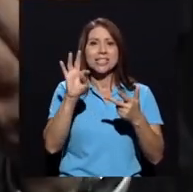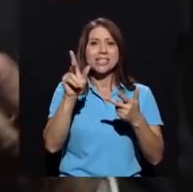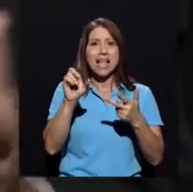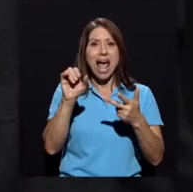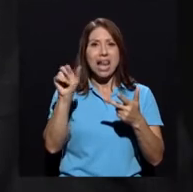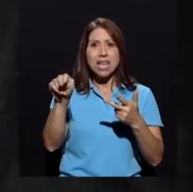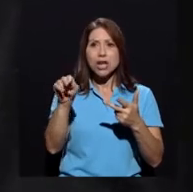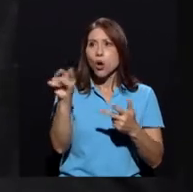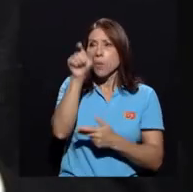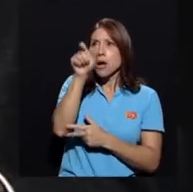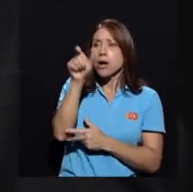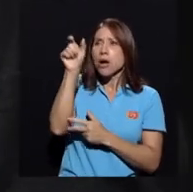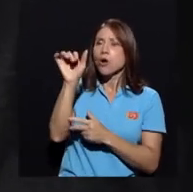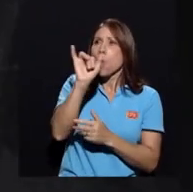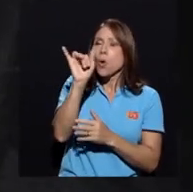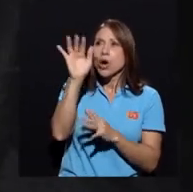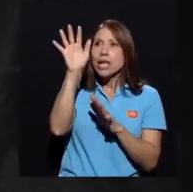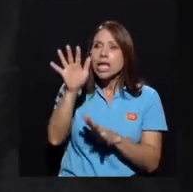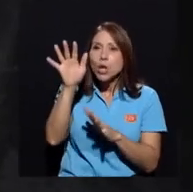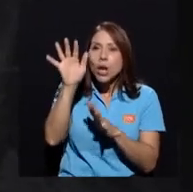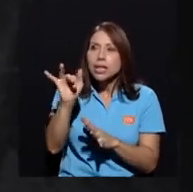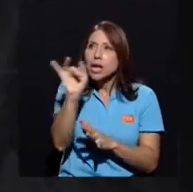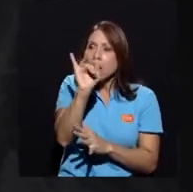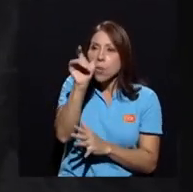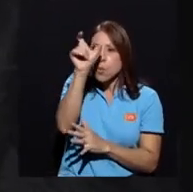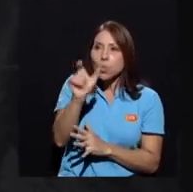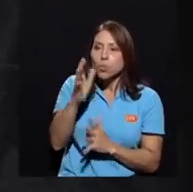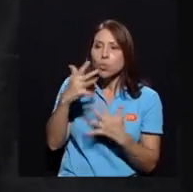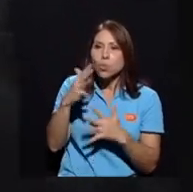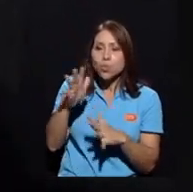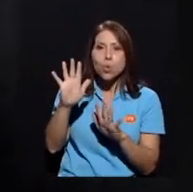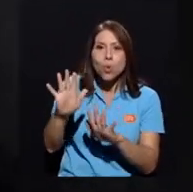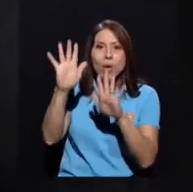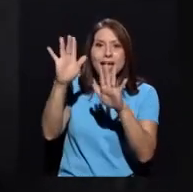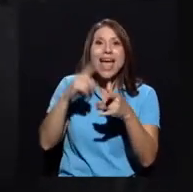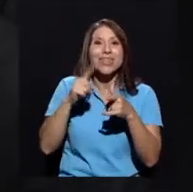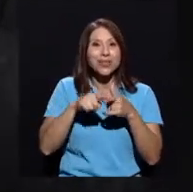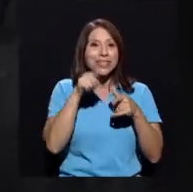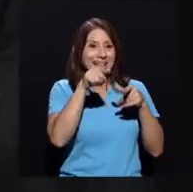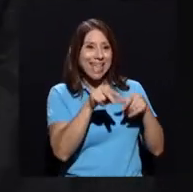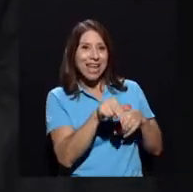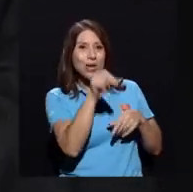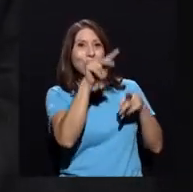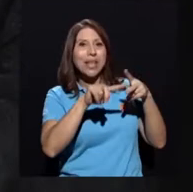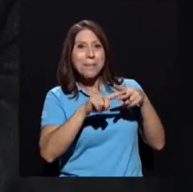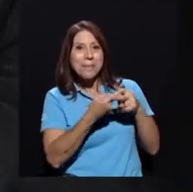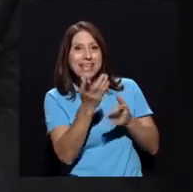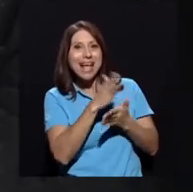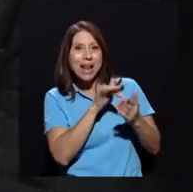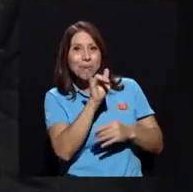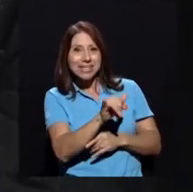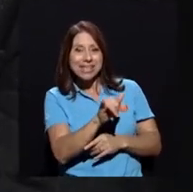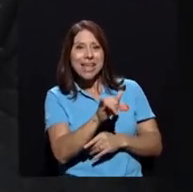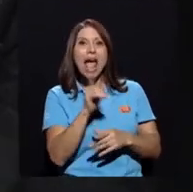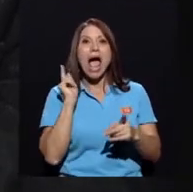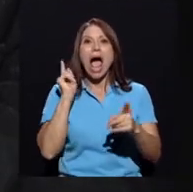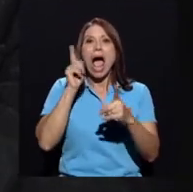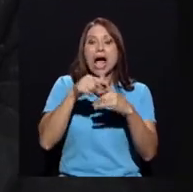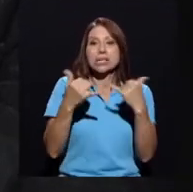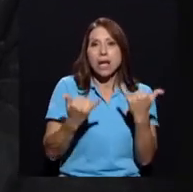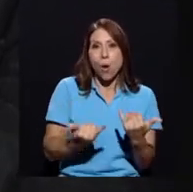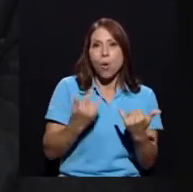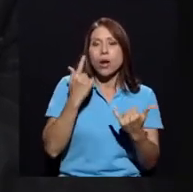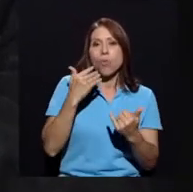una idolatría, un culto a la personalidad, y tenemos hasta la fecha un proceso en el